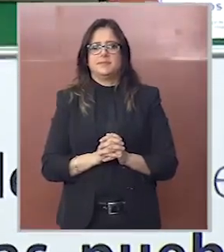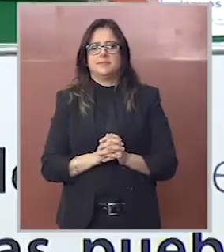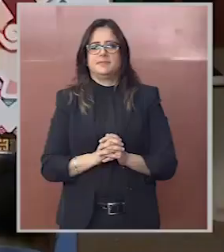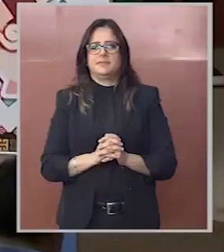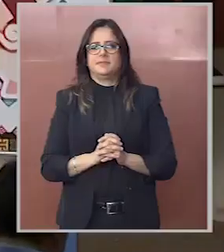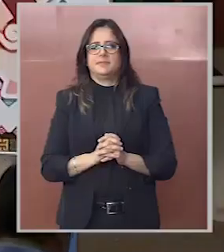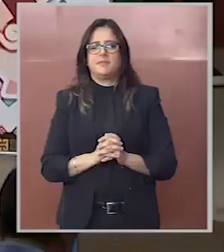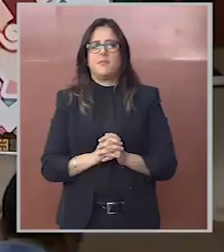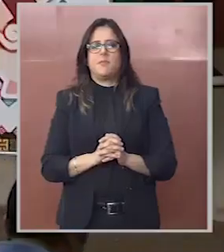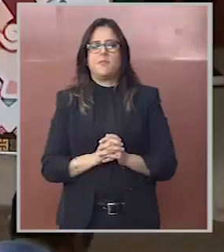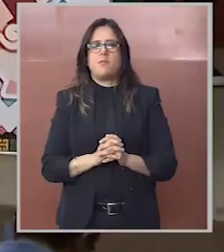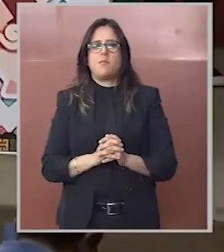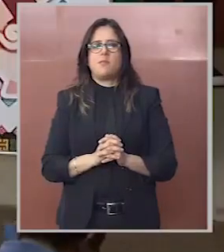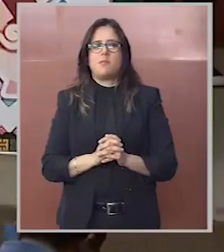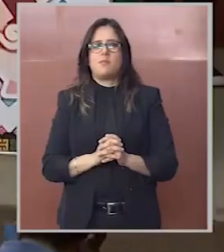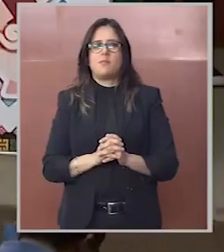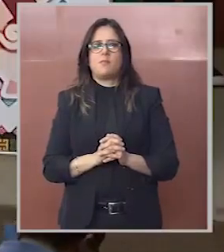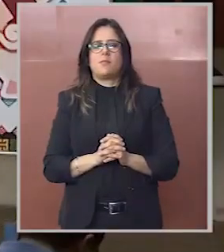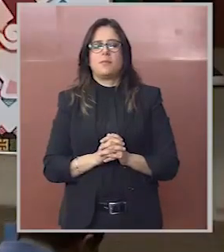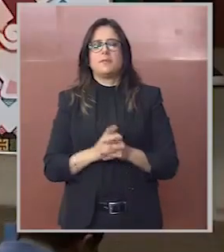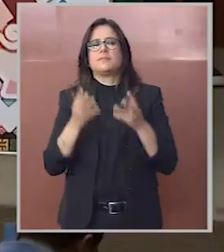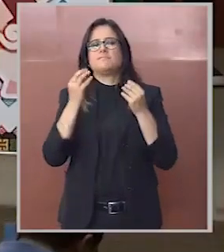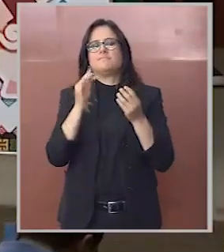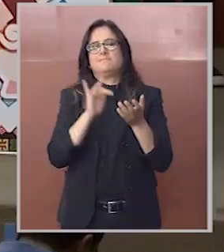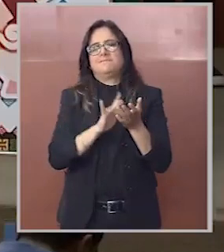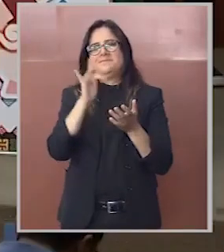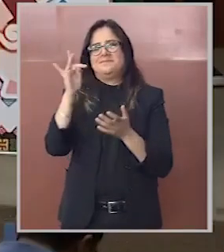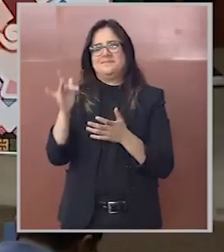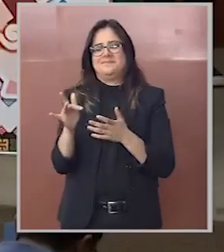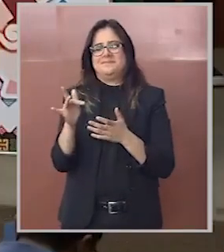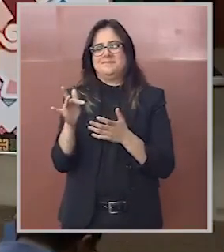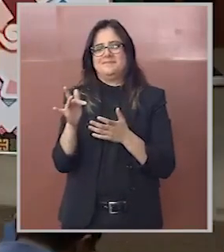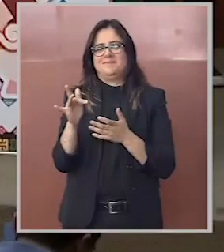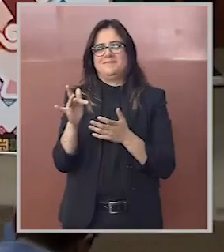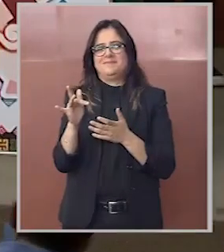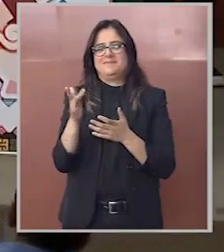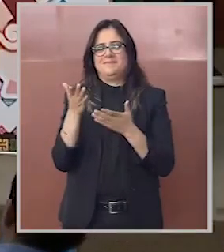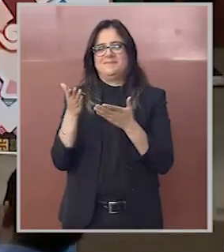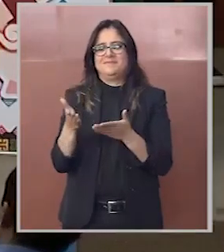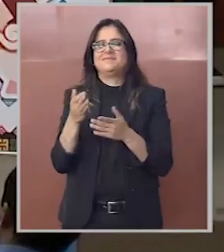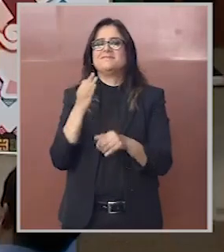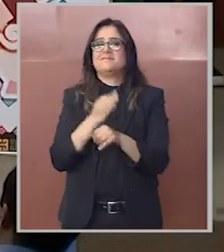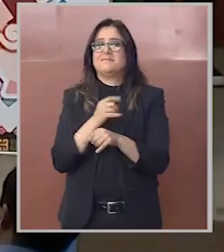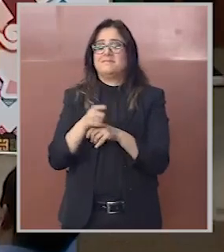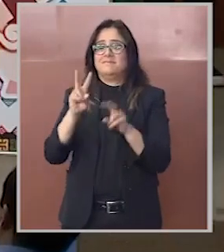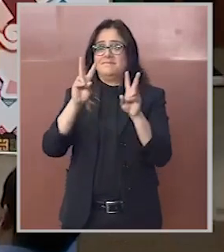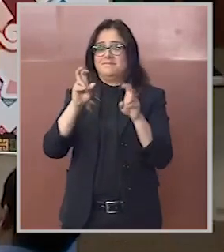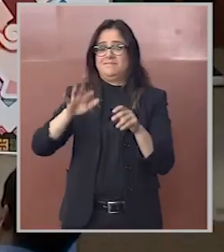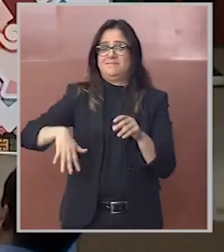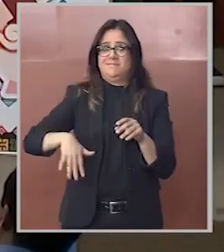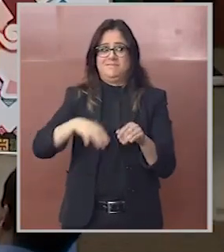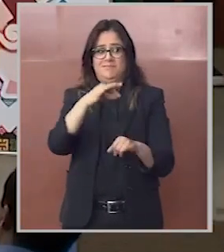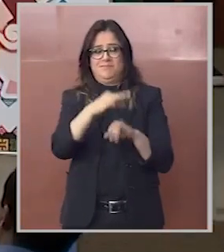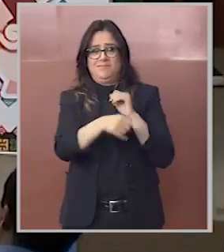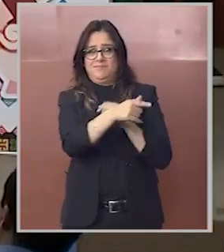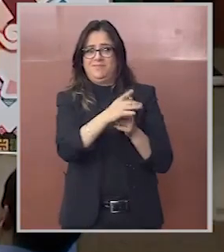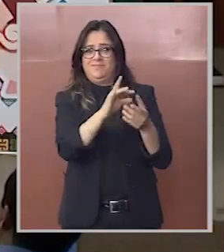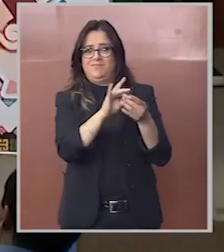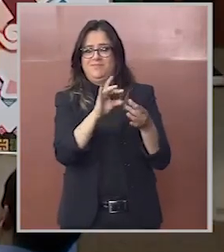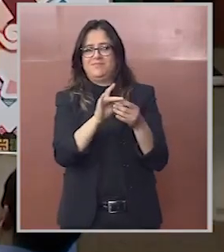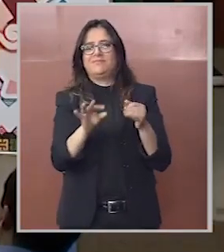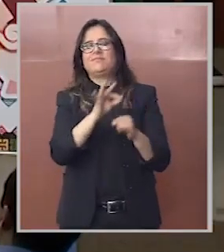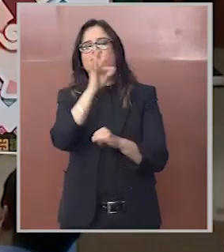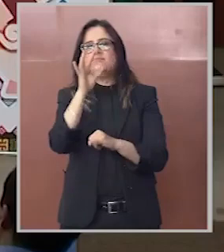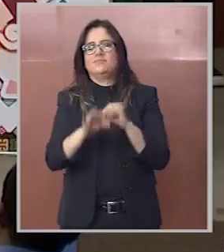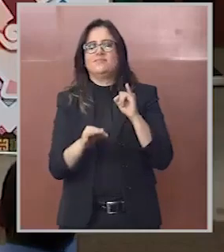Julia Muchas gracias Flora respecto a esto último Por supuesto que al final quiero hacer referencia